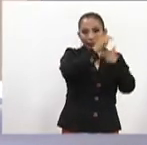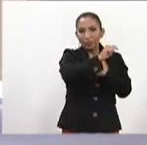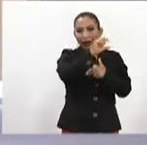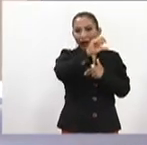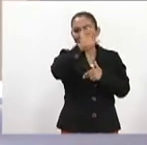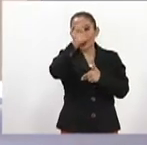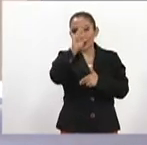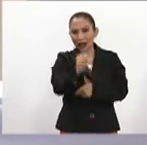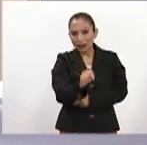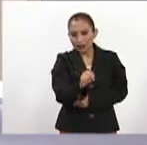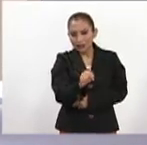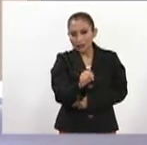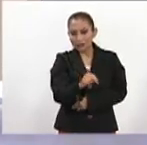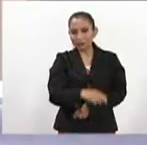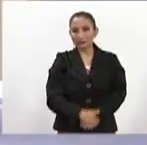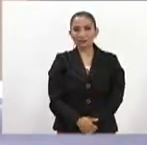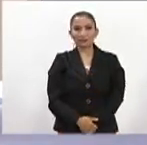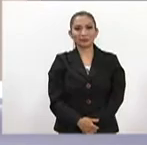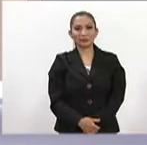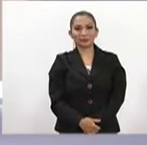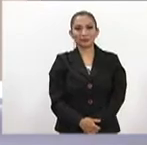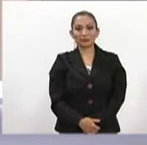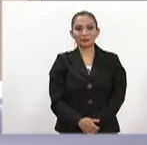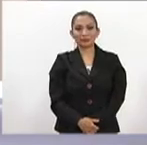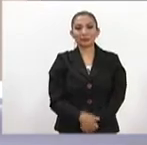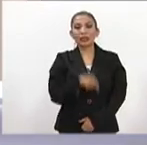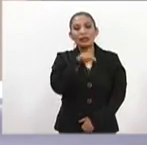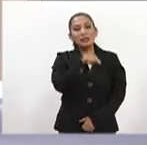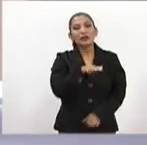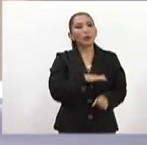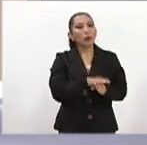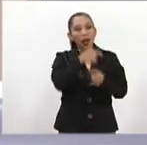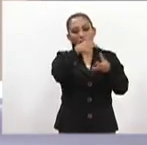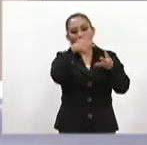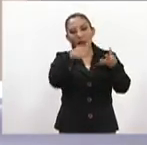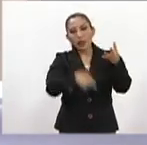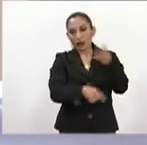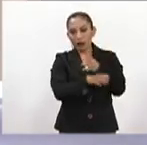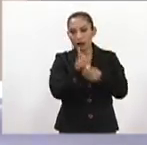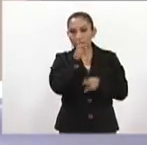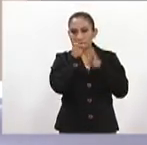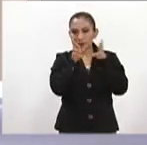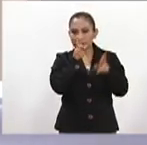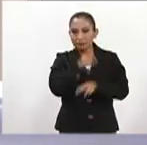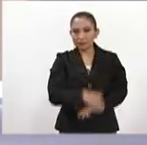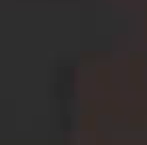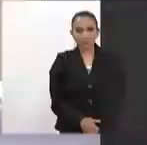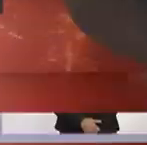Tratado de Libre Comercio de América del Norte. Estos fueron algunos de los resultados.